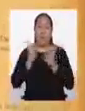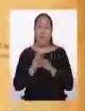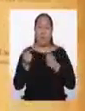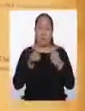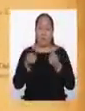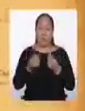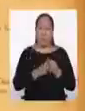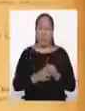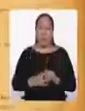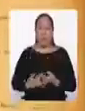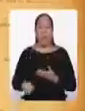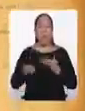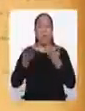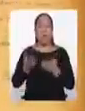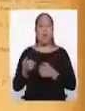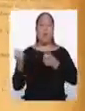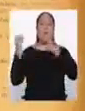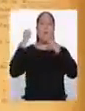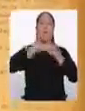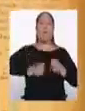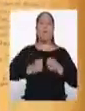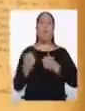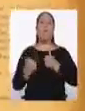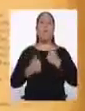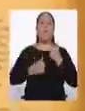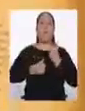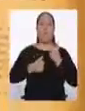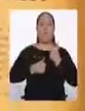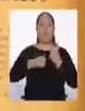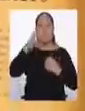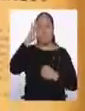el potenciamiento de nuestras Fuerzas Armadas.